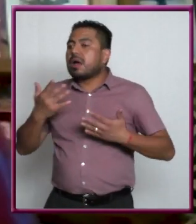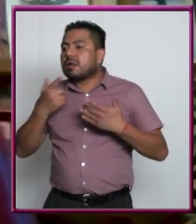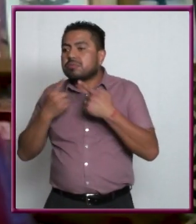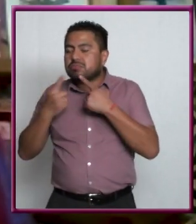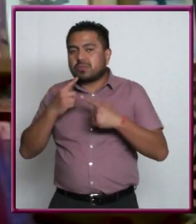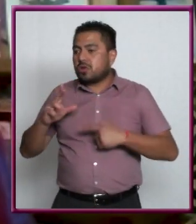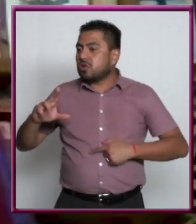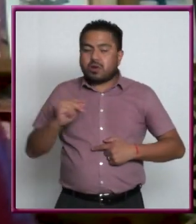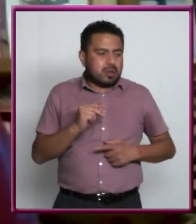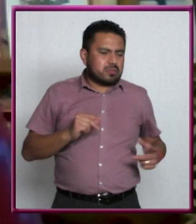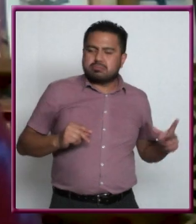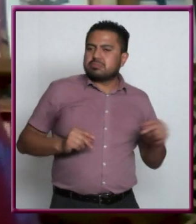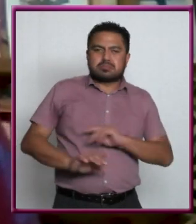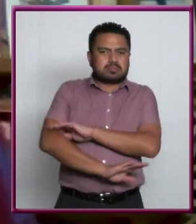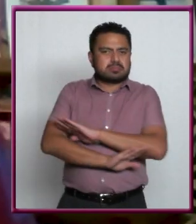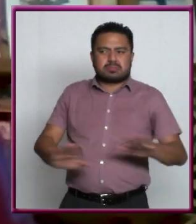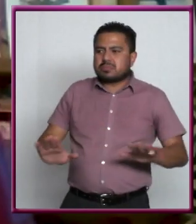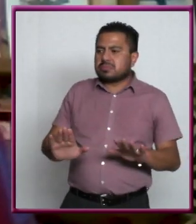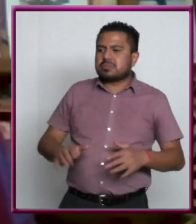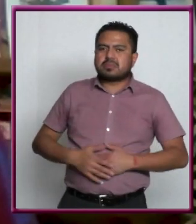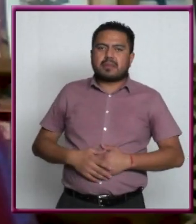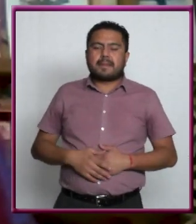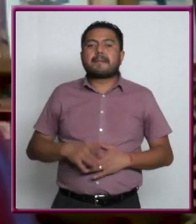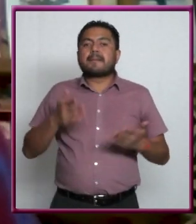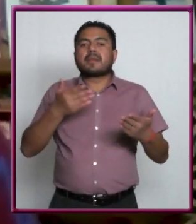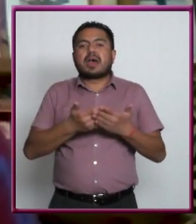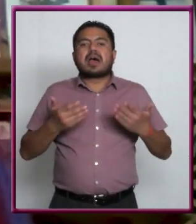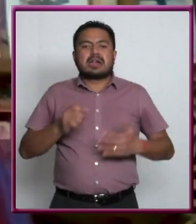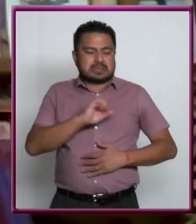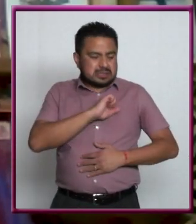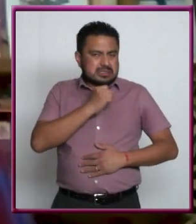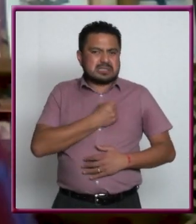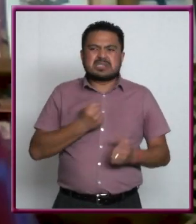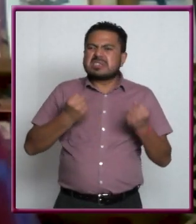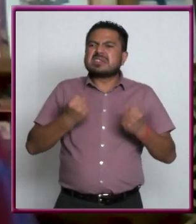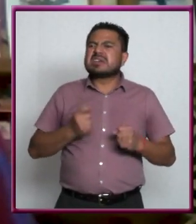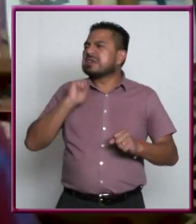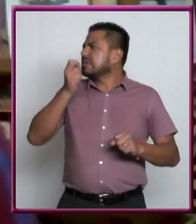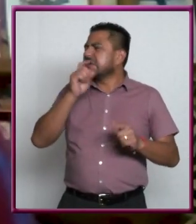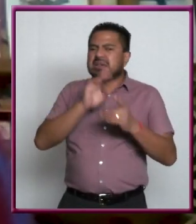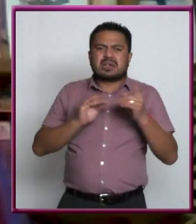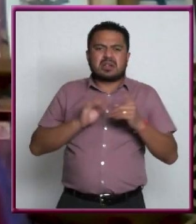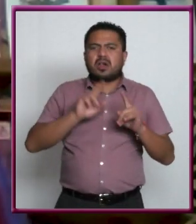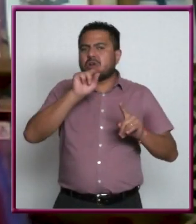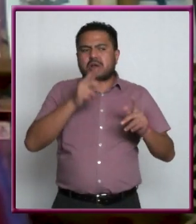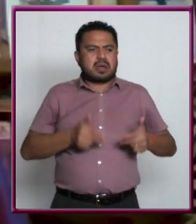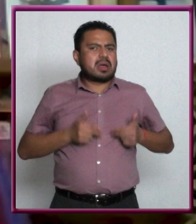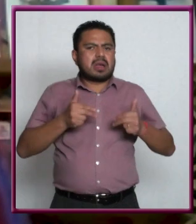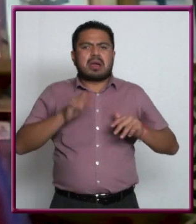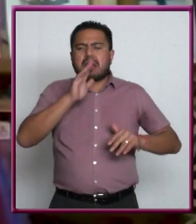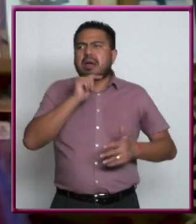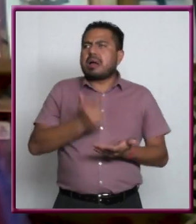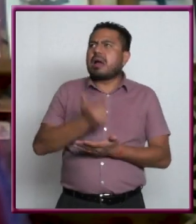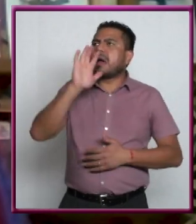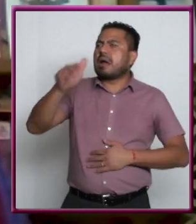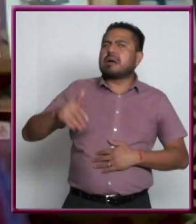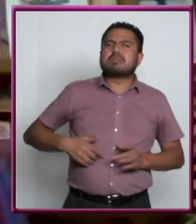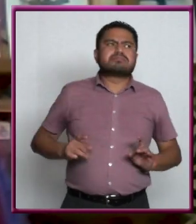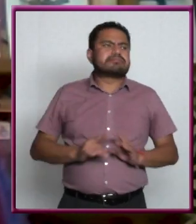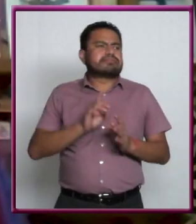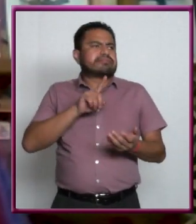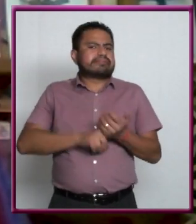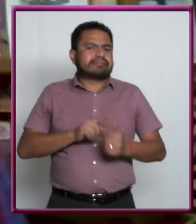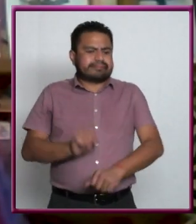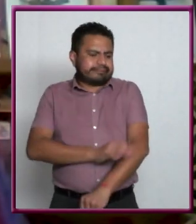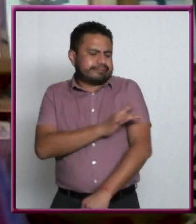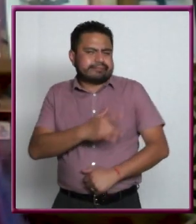es no. Y si dicen que no, no hay consenso. Ahora, que sea sano y que sea seguro quiere decir que no nos va a generar ninguna lesión